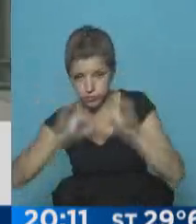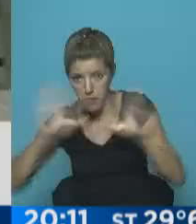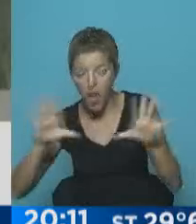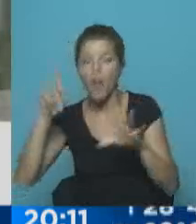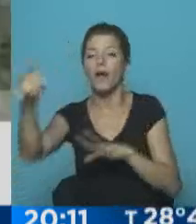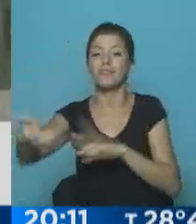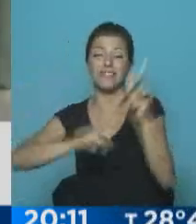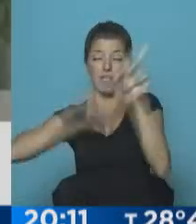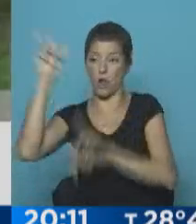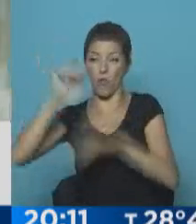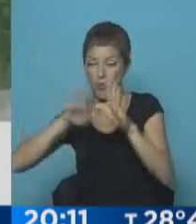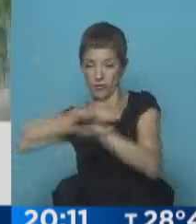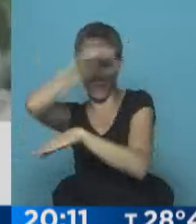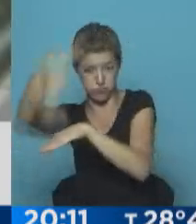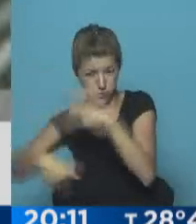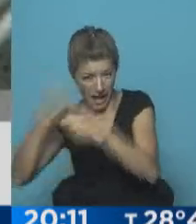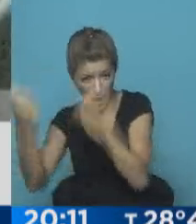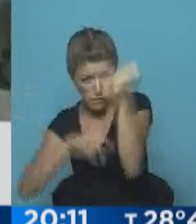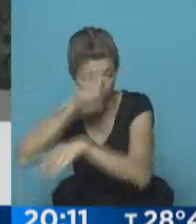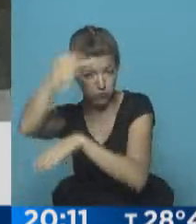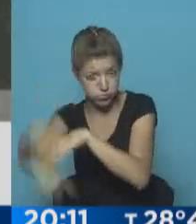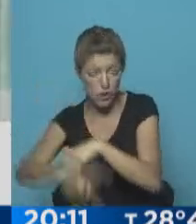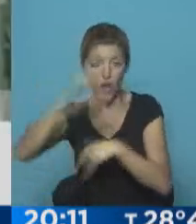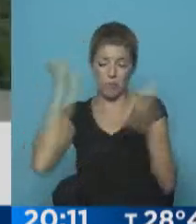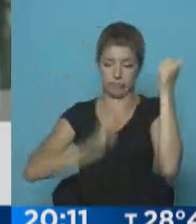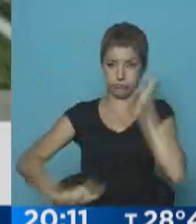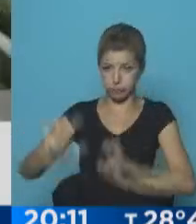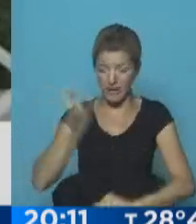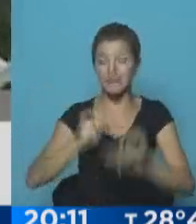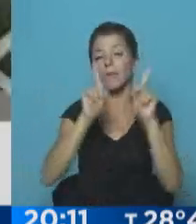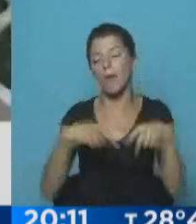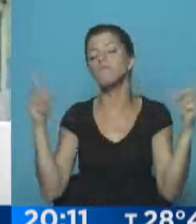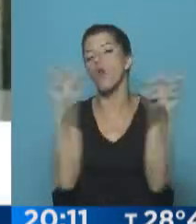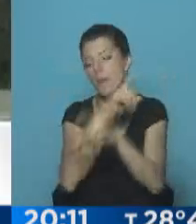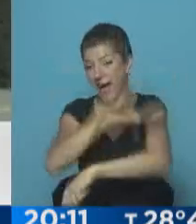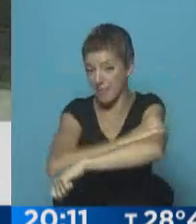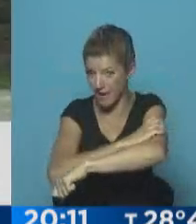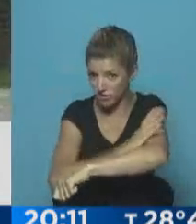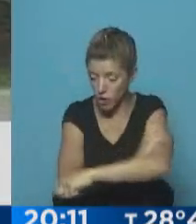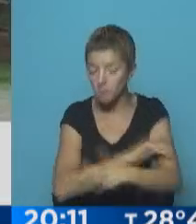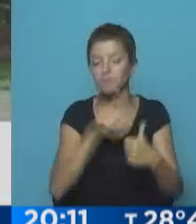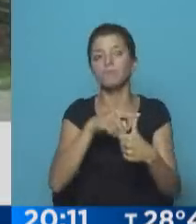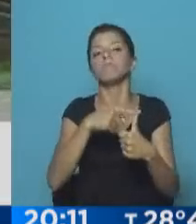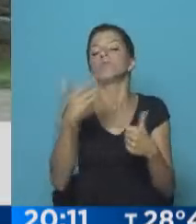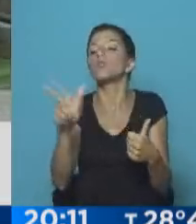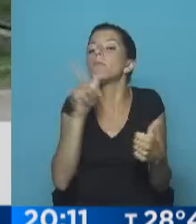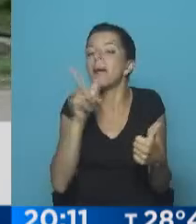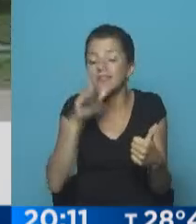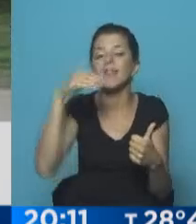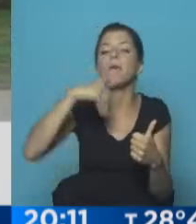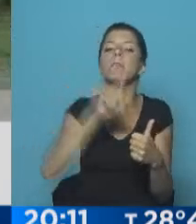el vuelco de la pick-up, se le sumaba su hipertensión arterial, se supone, decía,